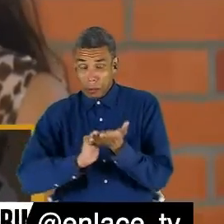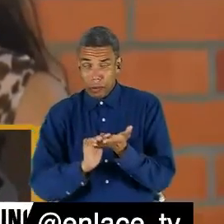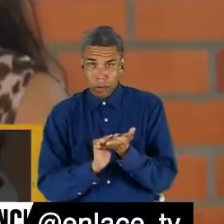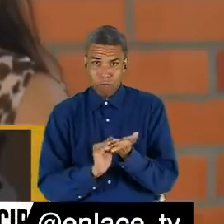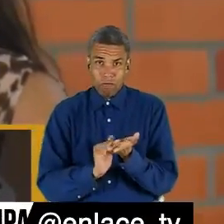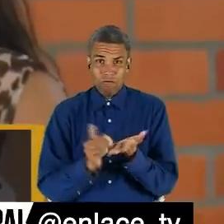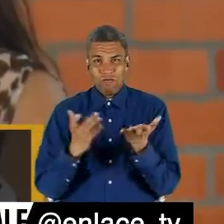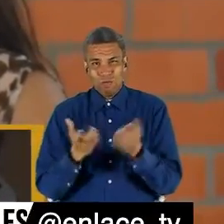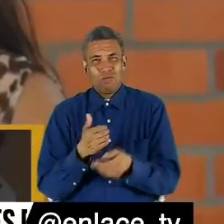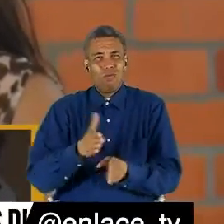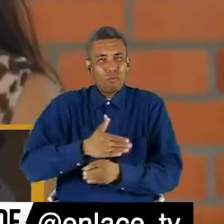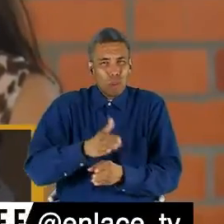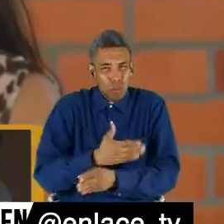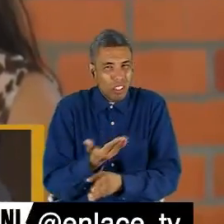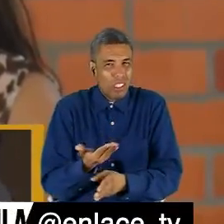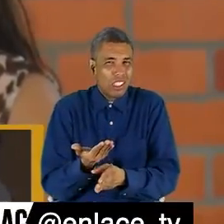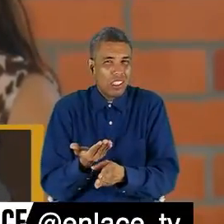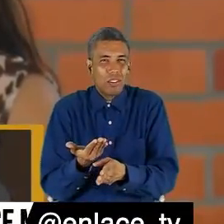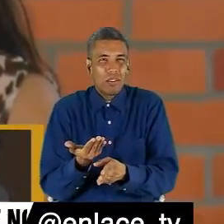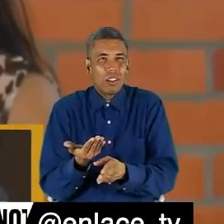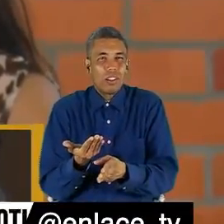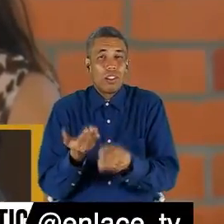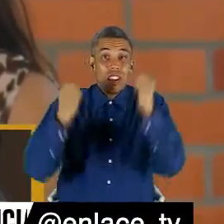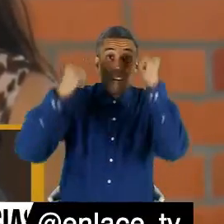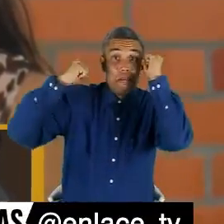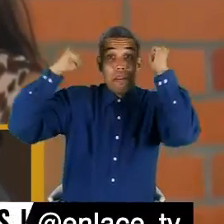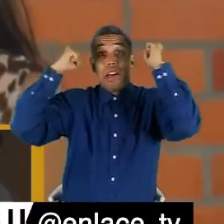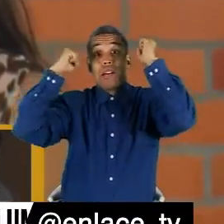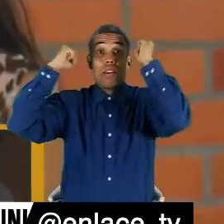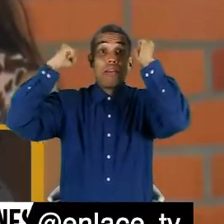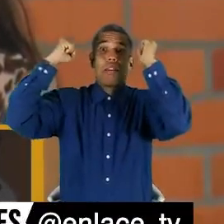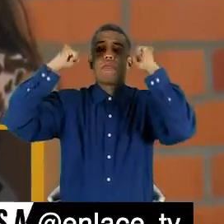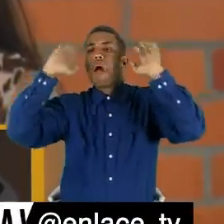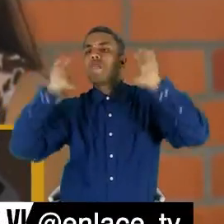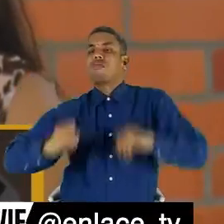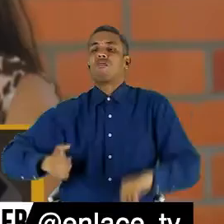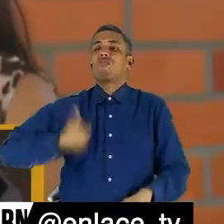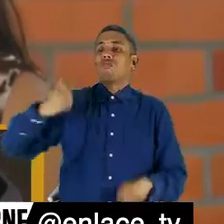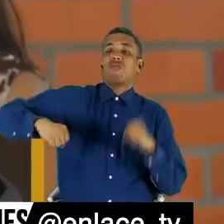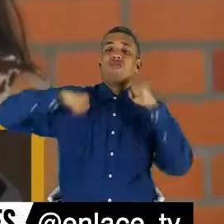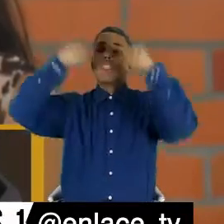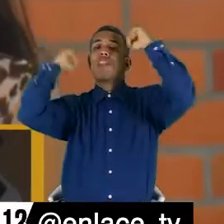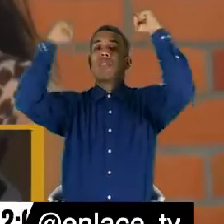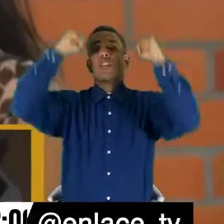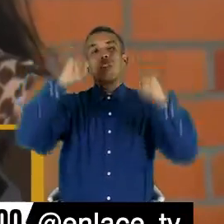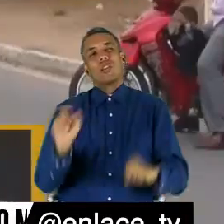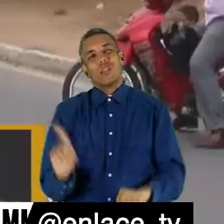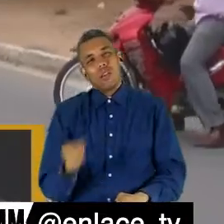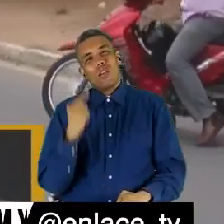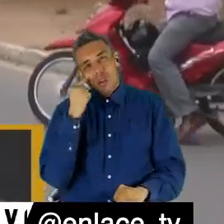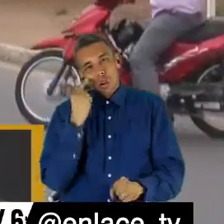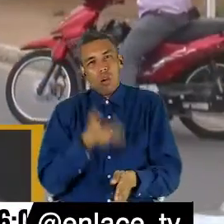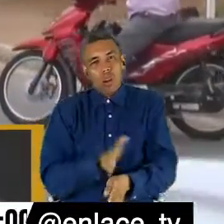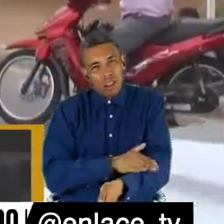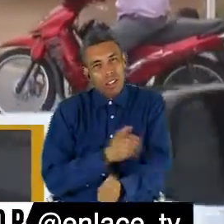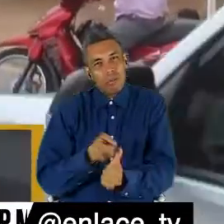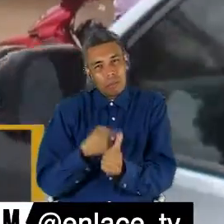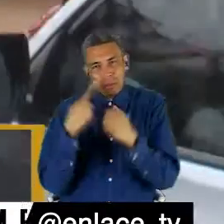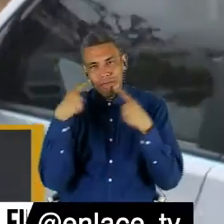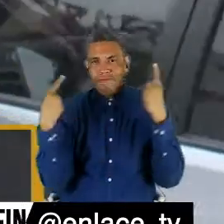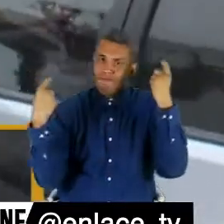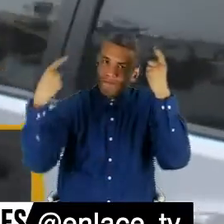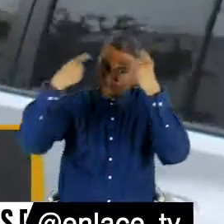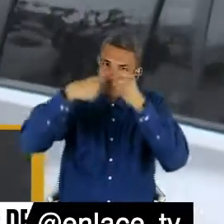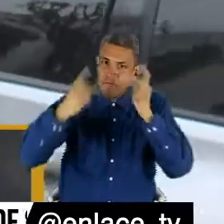inmediata antes de hacer un cese de actividades, porque el tiempo perdido no se recupera en su totalidad. La licenciada ha expuesto que